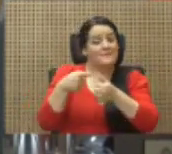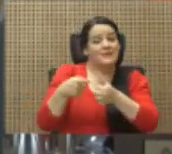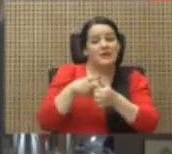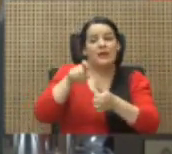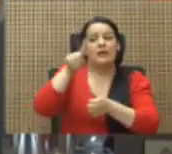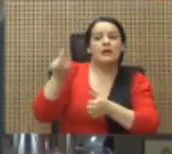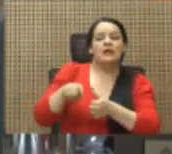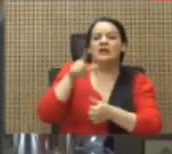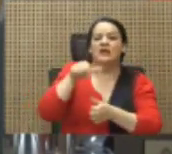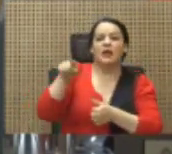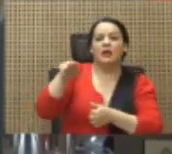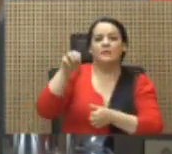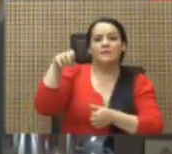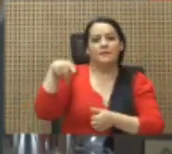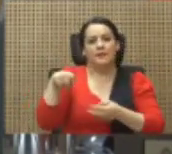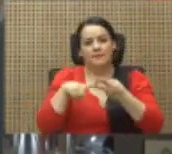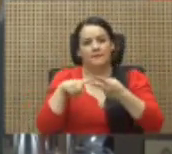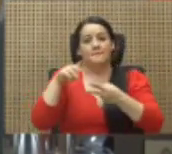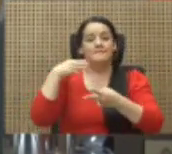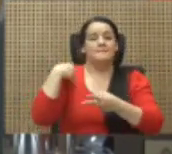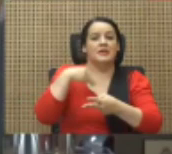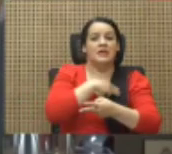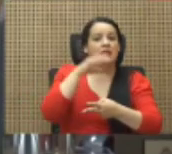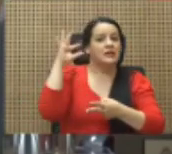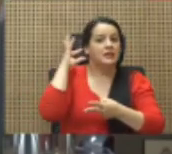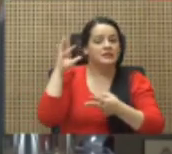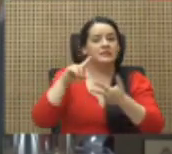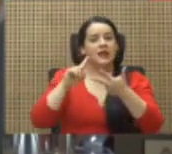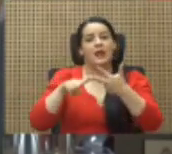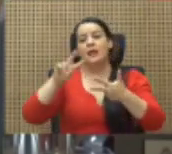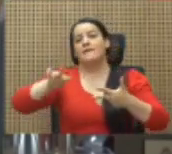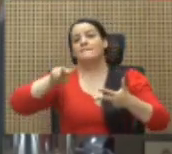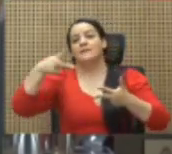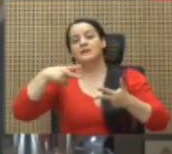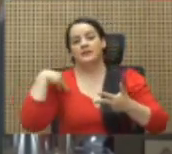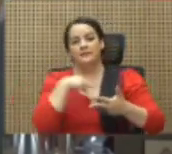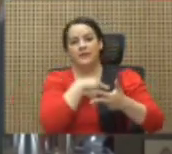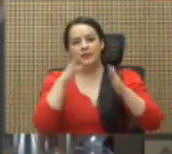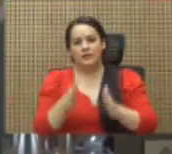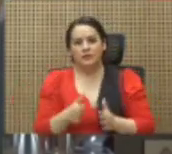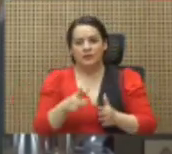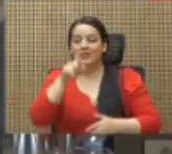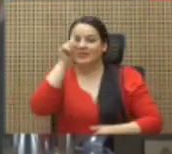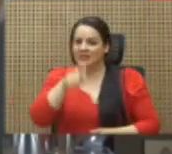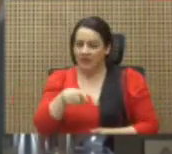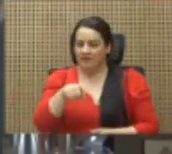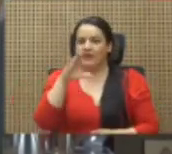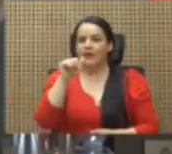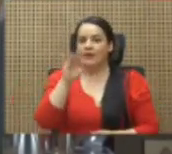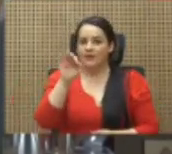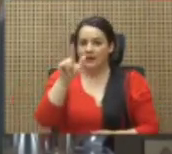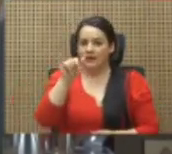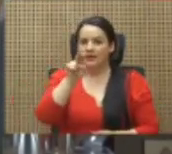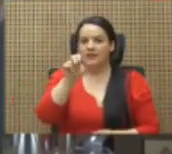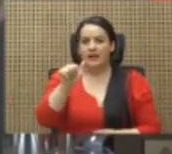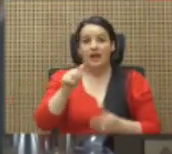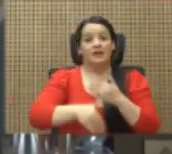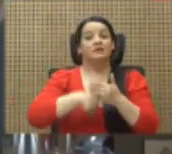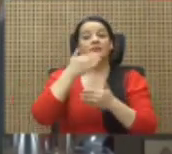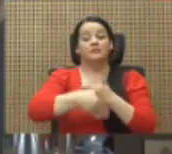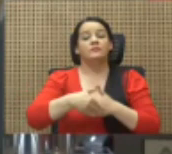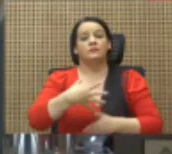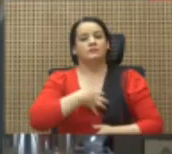MEP, su ministra y sus viceministros. Debería doña Catarina, ahora sí, después de la